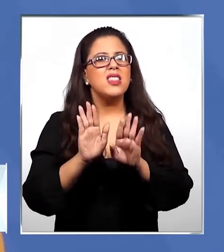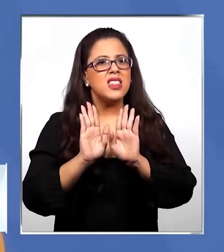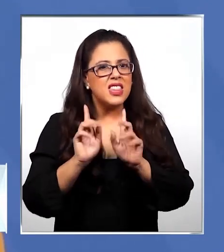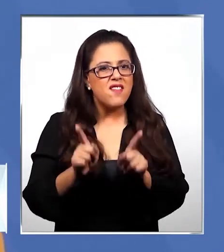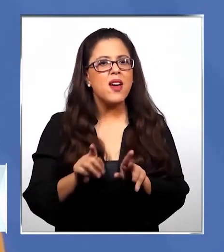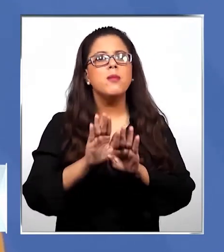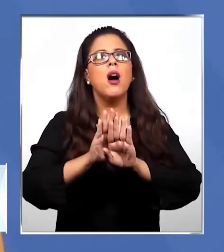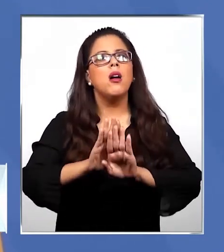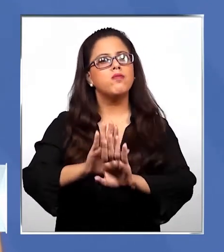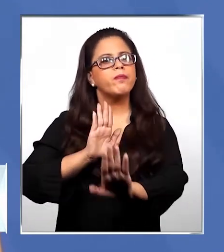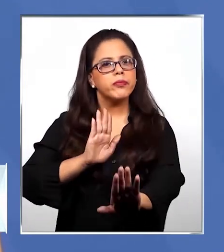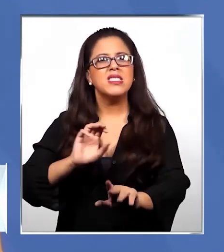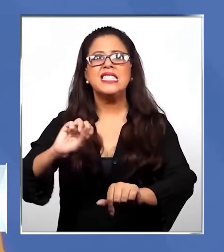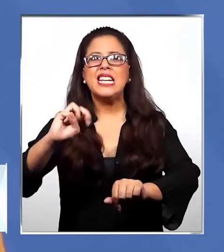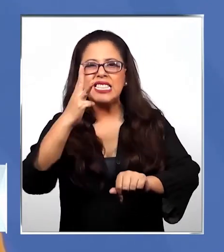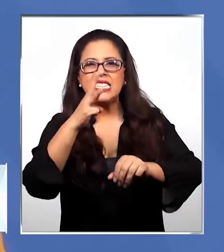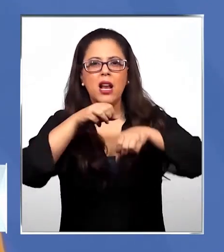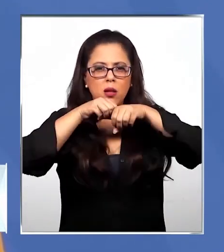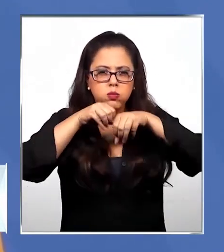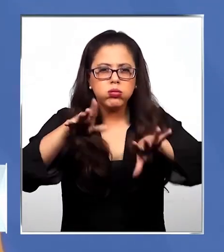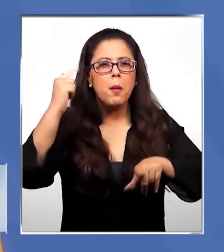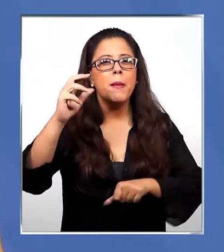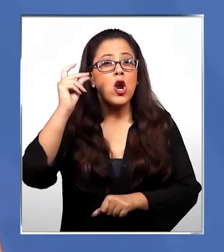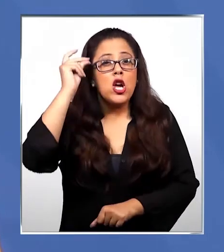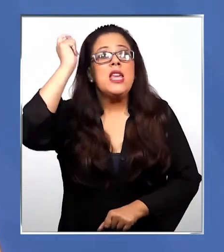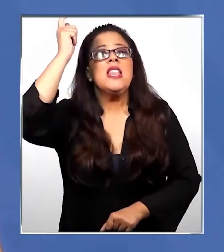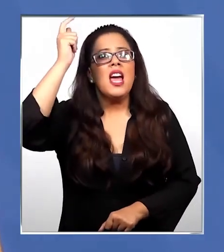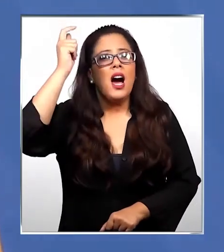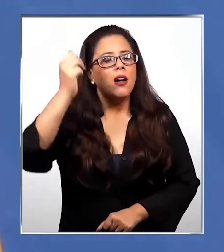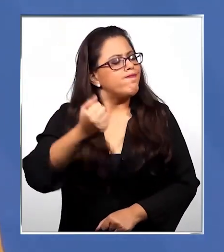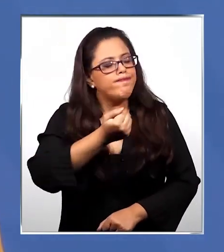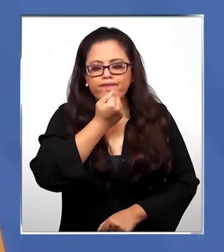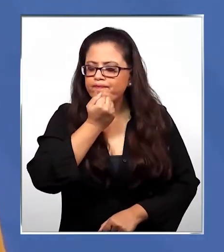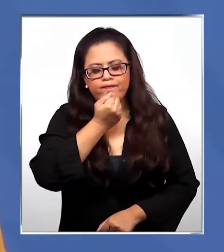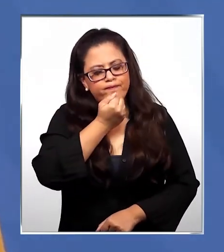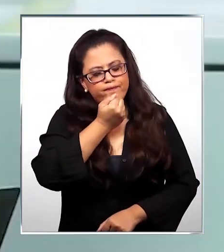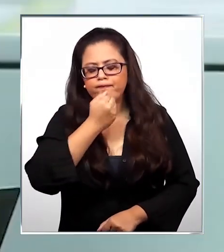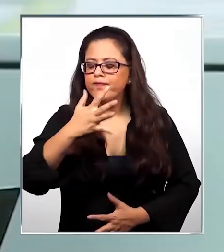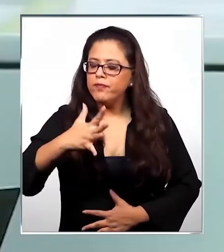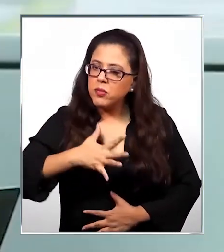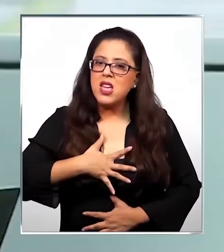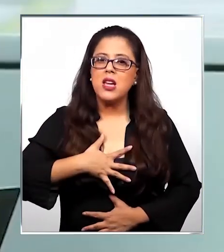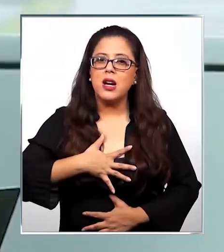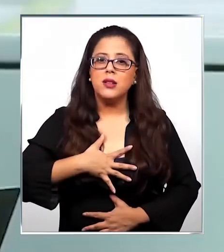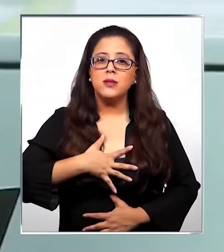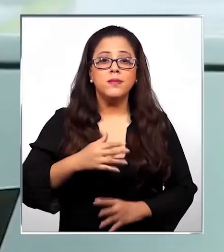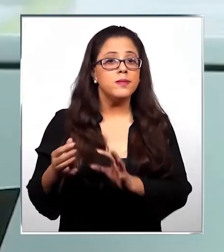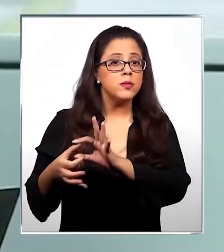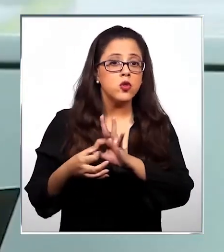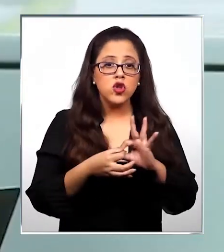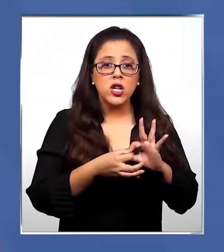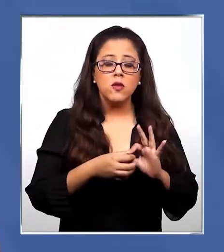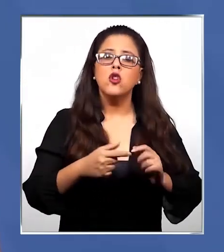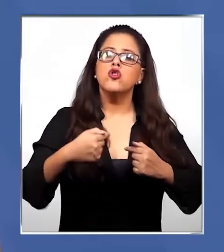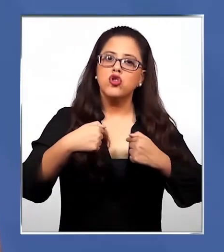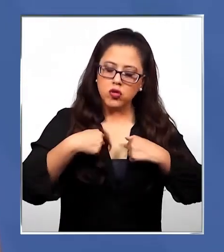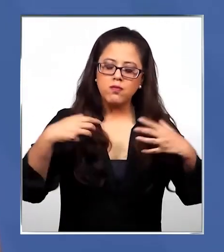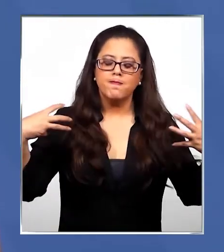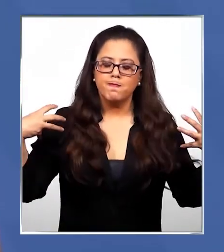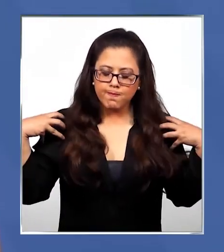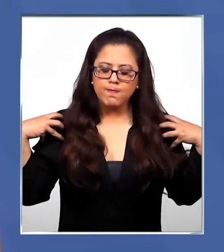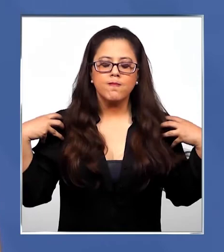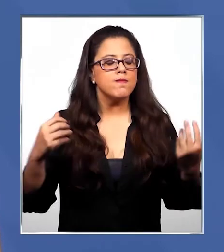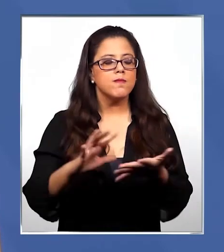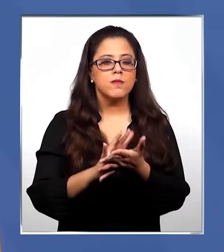ola. Sin embargo, la idea ha sido un error que asumo como equivocación mía, porque al fin y al cabo, soy yo